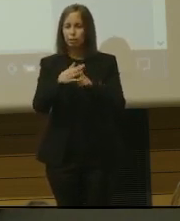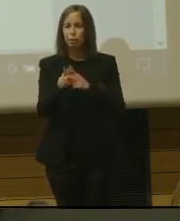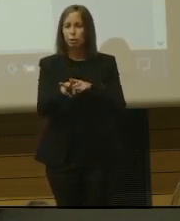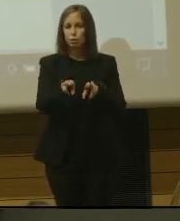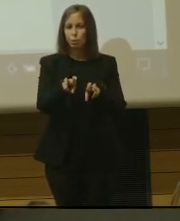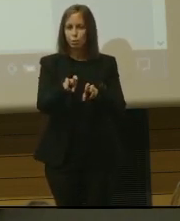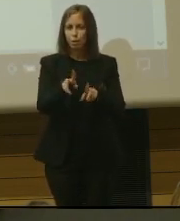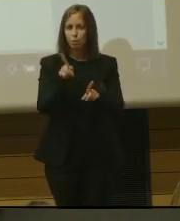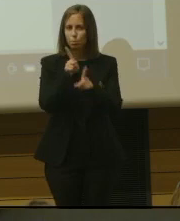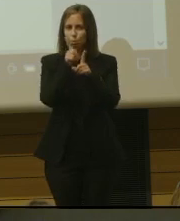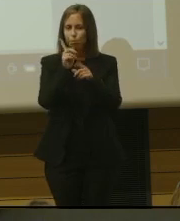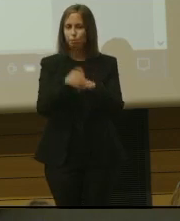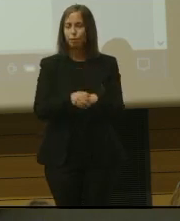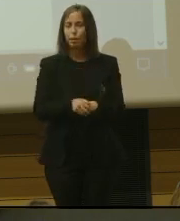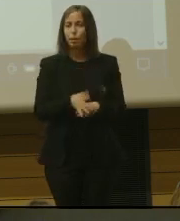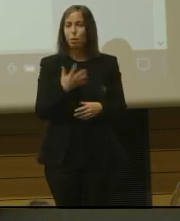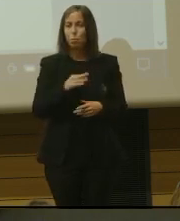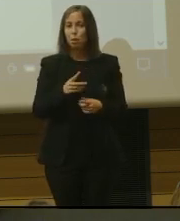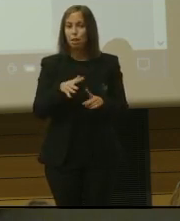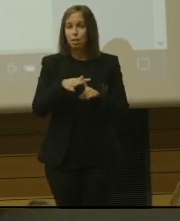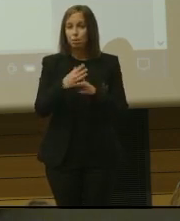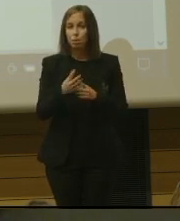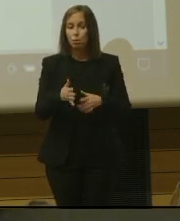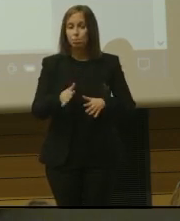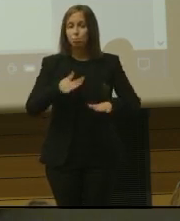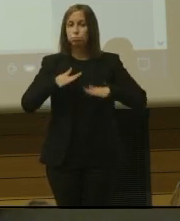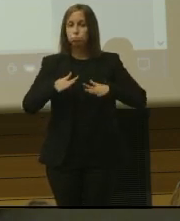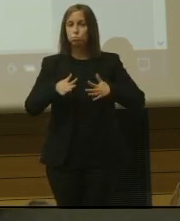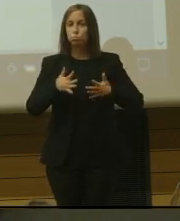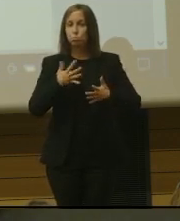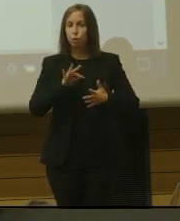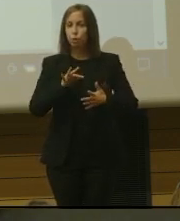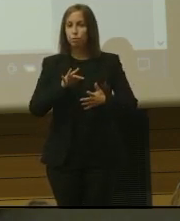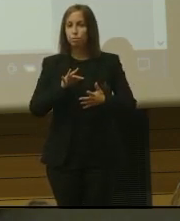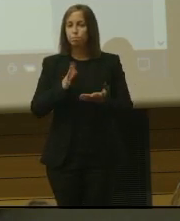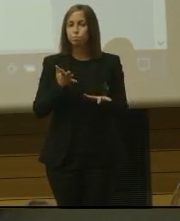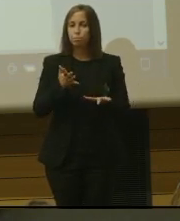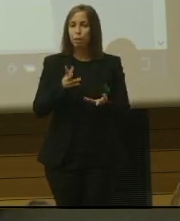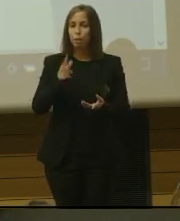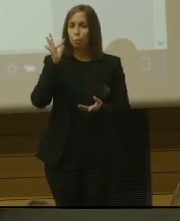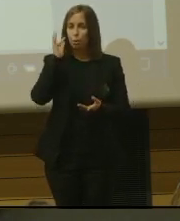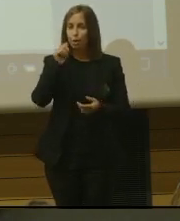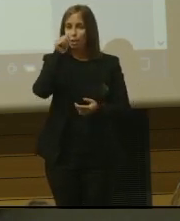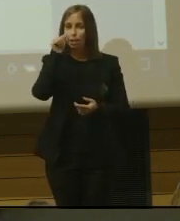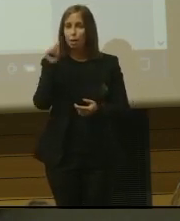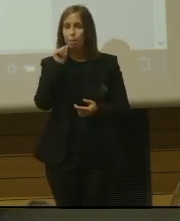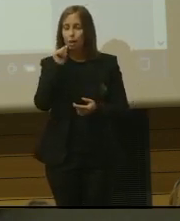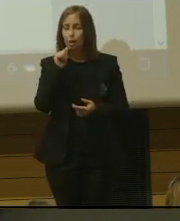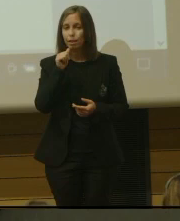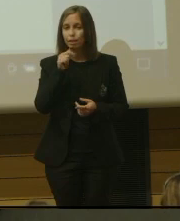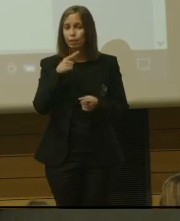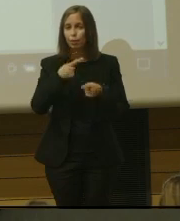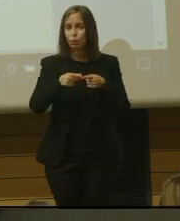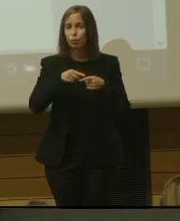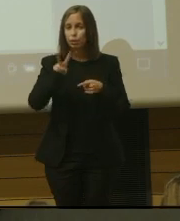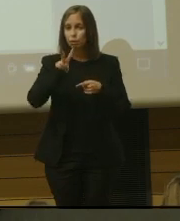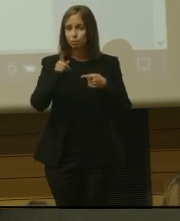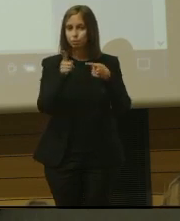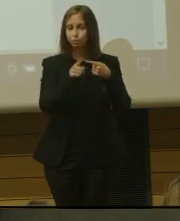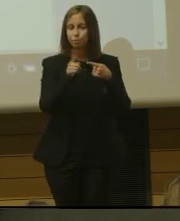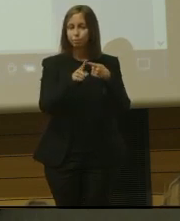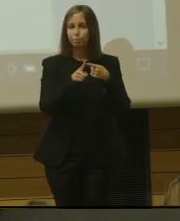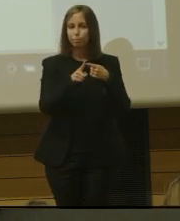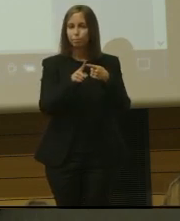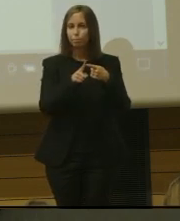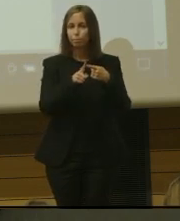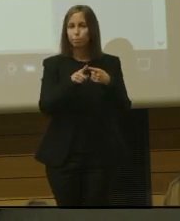algo que le desestabilice? O no, en muchos casos no, una vez se ha dejado de fumar. Pero es que en el caso de las mujeres embarazadas pasan 2 cosas. Una es que muchas de